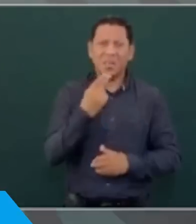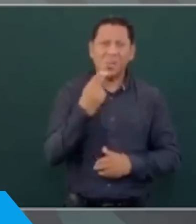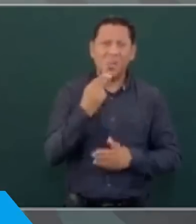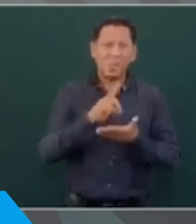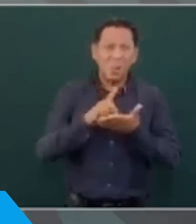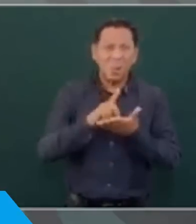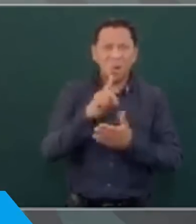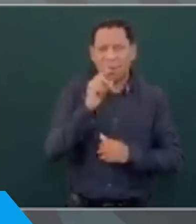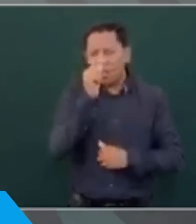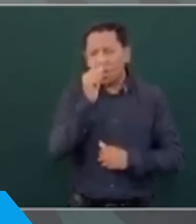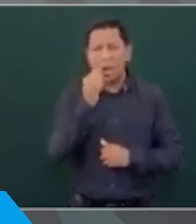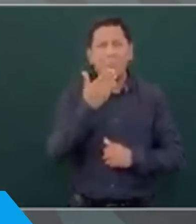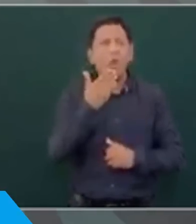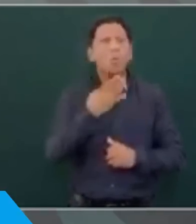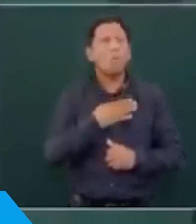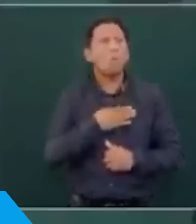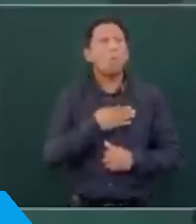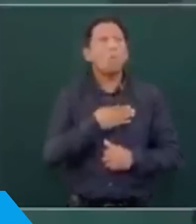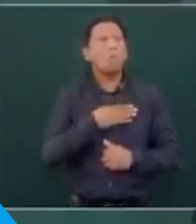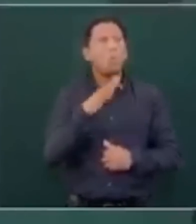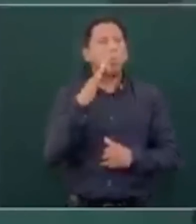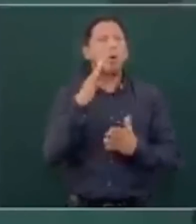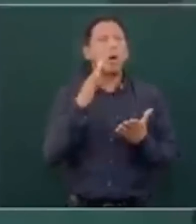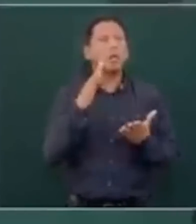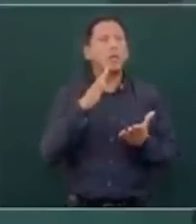es muy buena onda, ¿no?